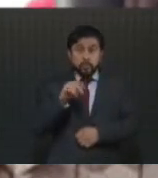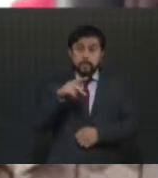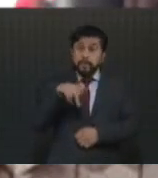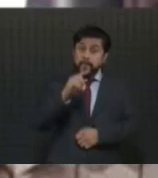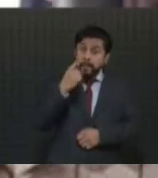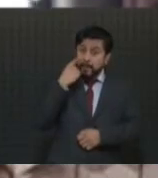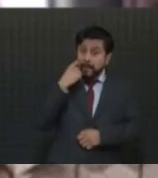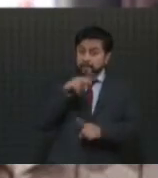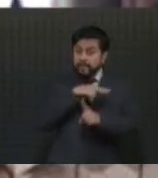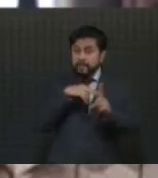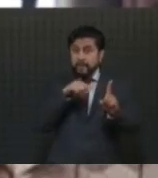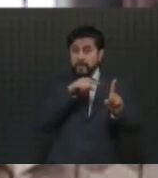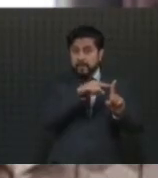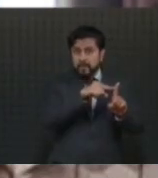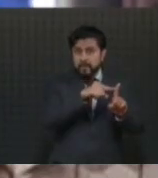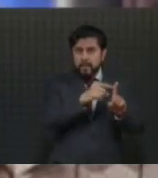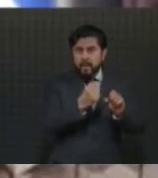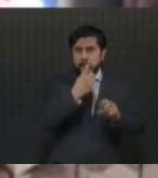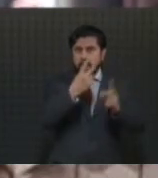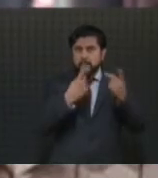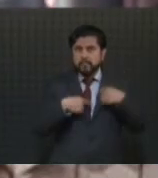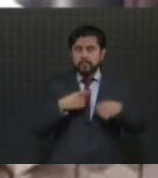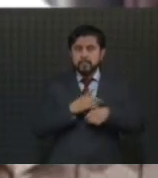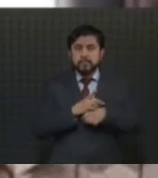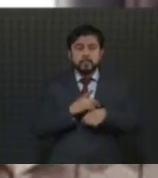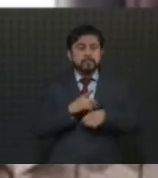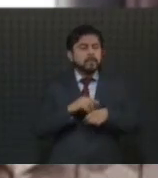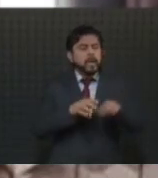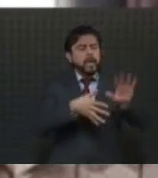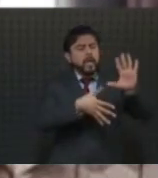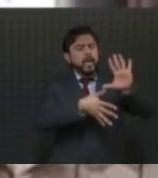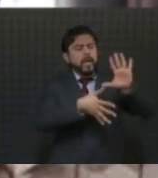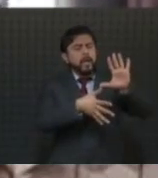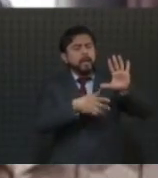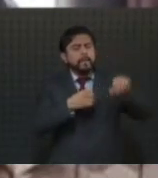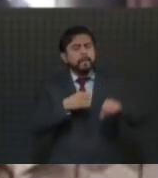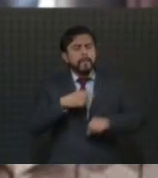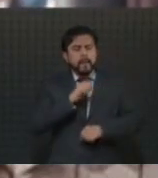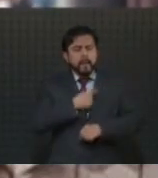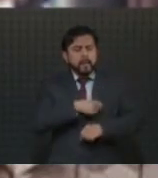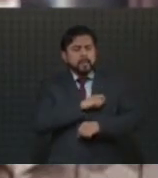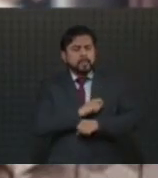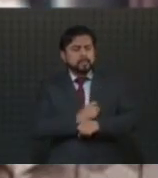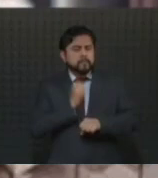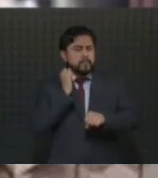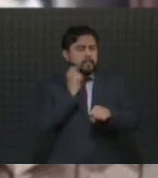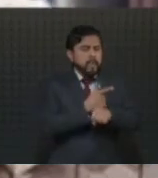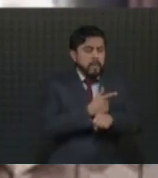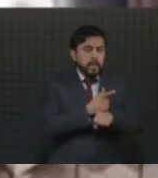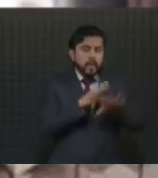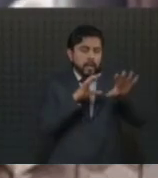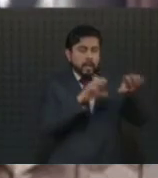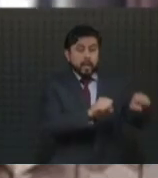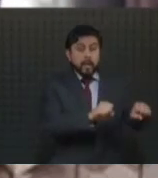una visión del descubrimiento de América. Esa visión, pues, es la visión de